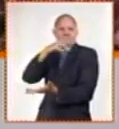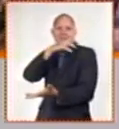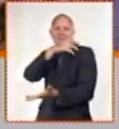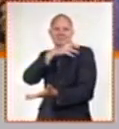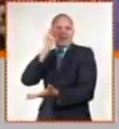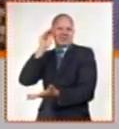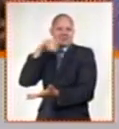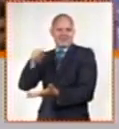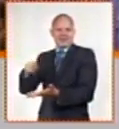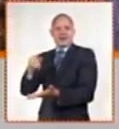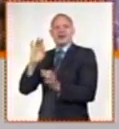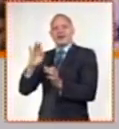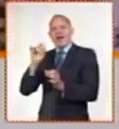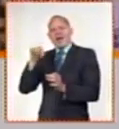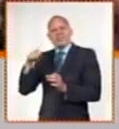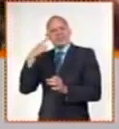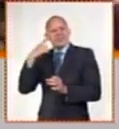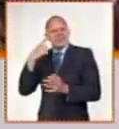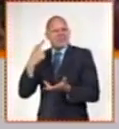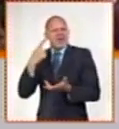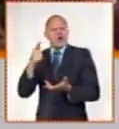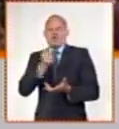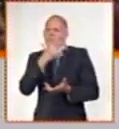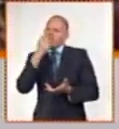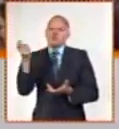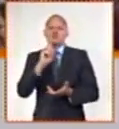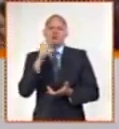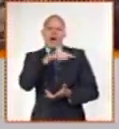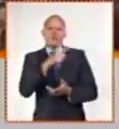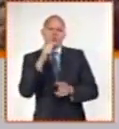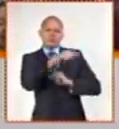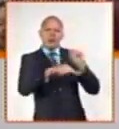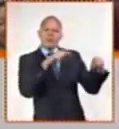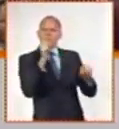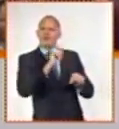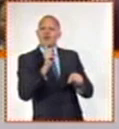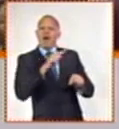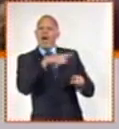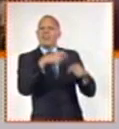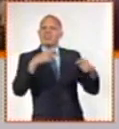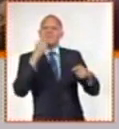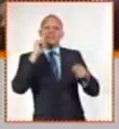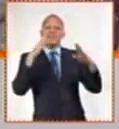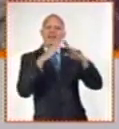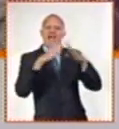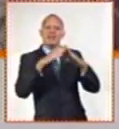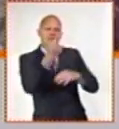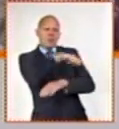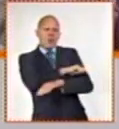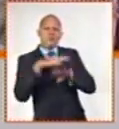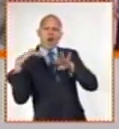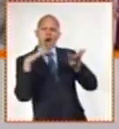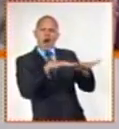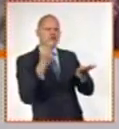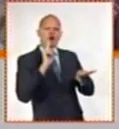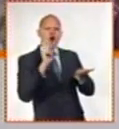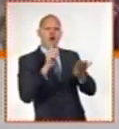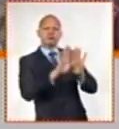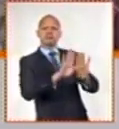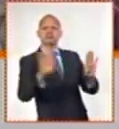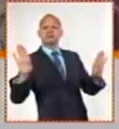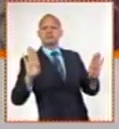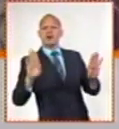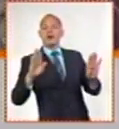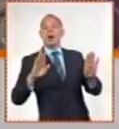casa de Cristina Fernández porque tiene su aspiración, tiene que tratar de inculparla. Tiene algo que presentar. Exacto. Al país. Tiene supuestas cartas